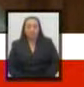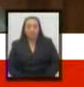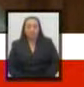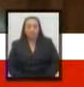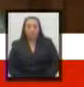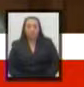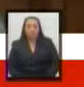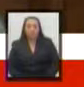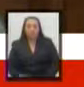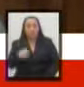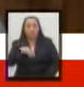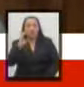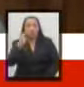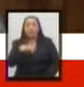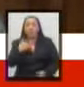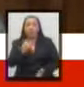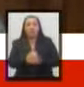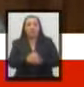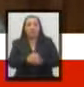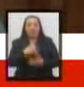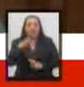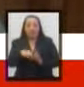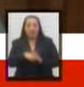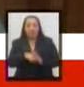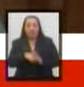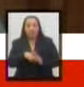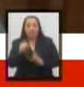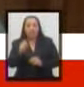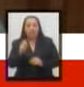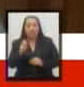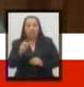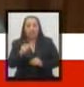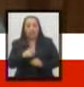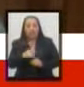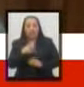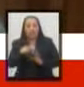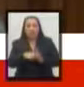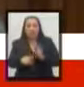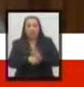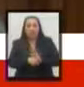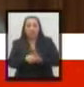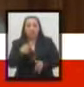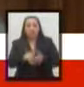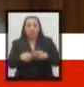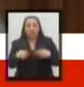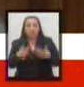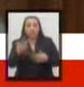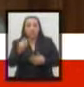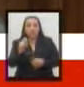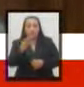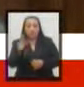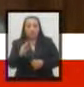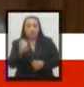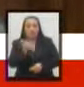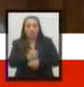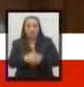siquiera hemos podido aprobar el proyecto, un proyecto de ley que dé el 30% de